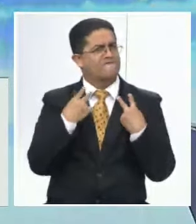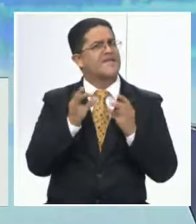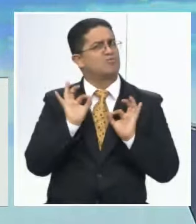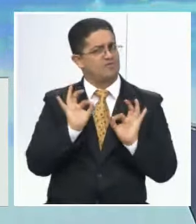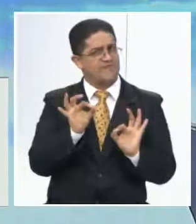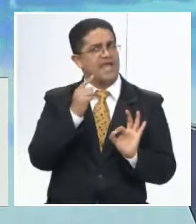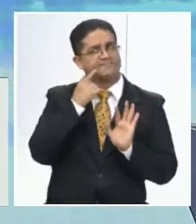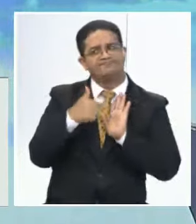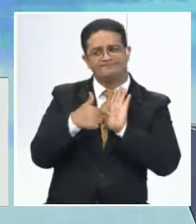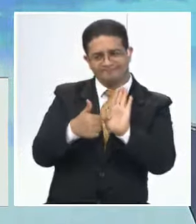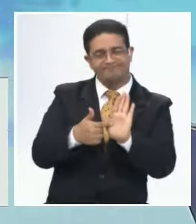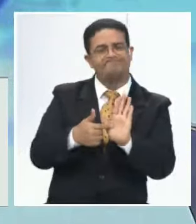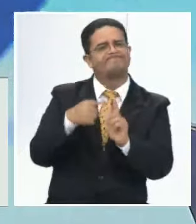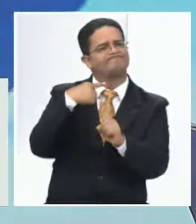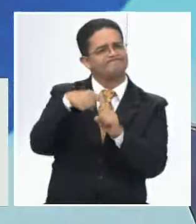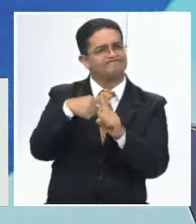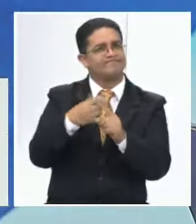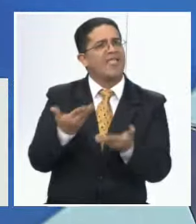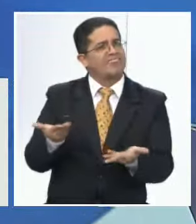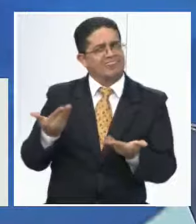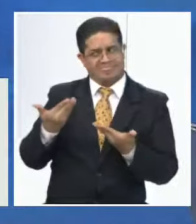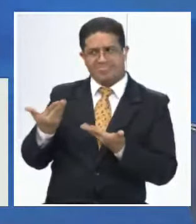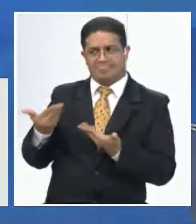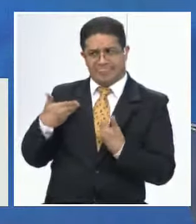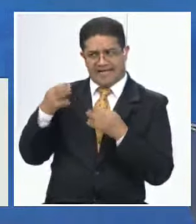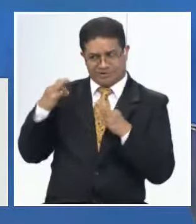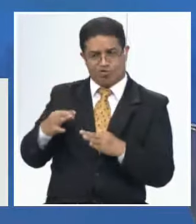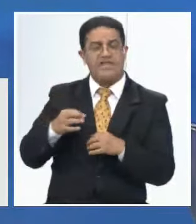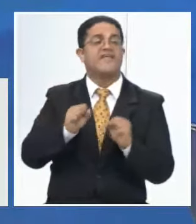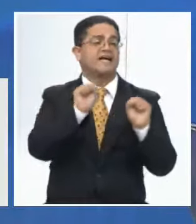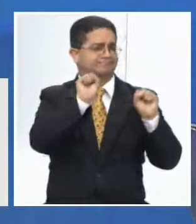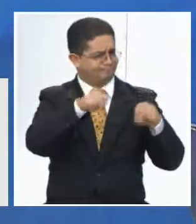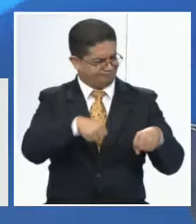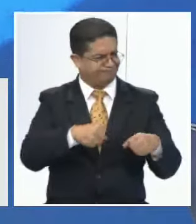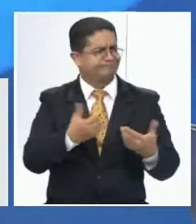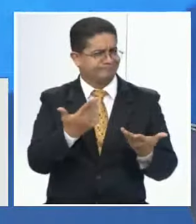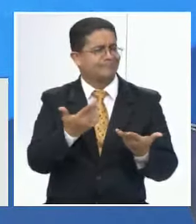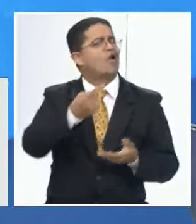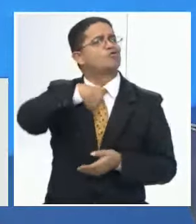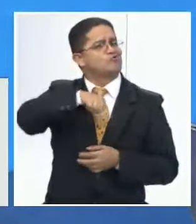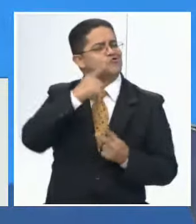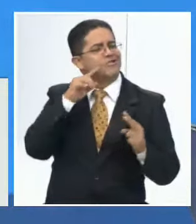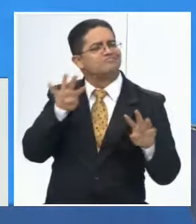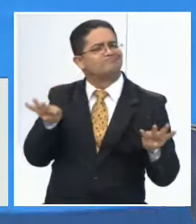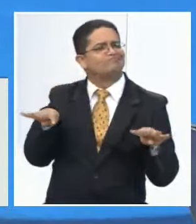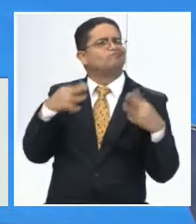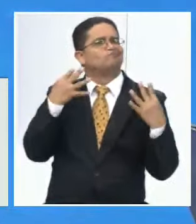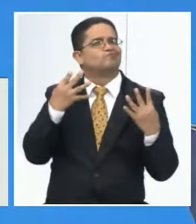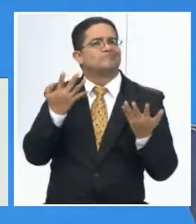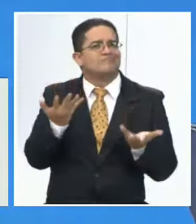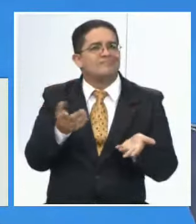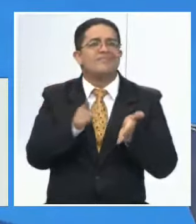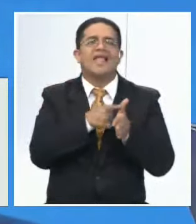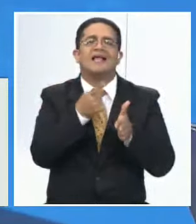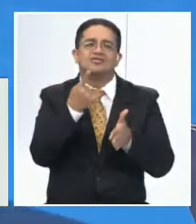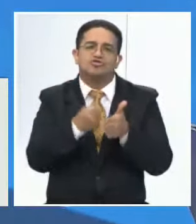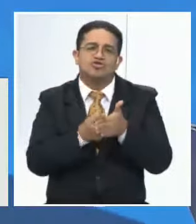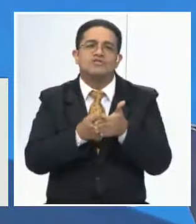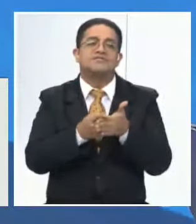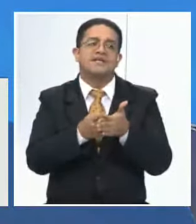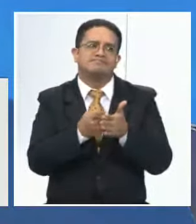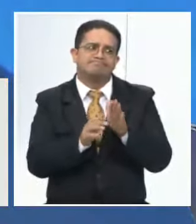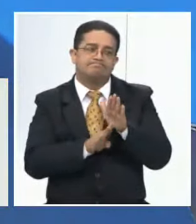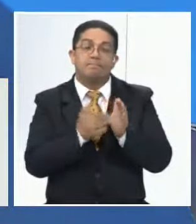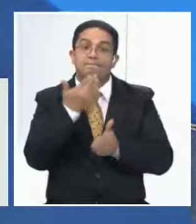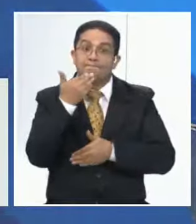nuestro trabajo, en los estudios. Nos da seguridad. Nos da seguridad, entonces pues, nos vamos a destacar en el ámbito en donde estemos. Entonces, nos va a mejorar la calidad de piel,